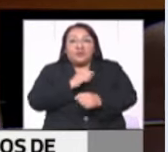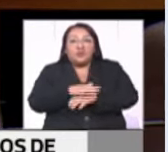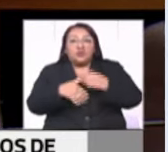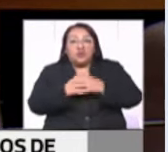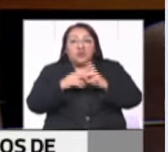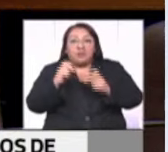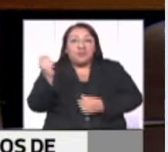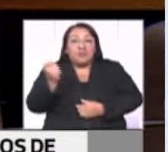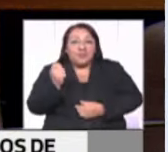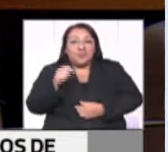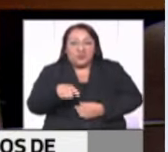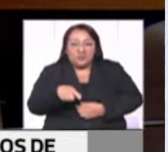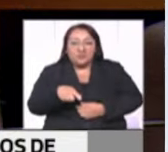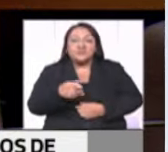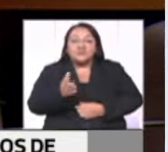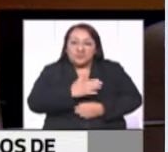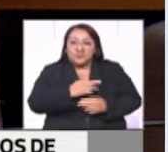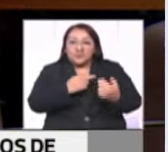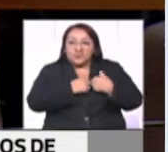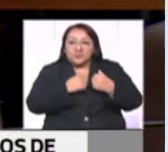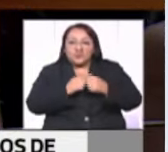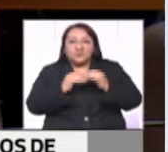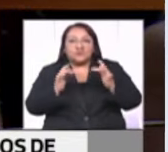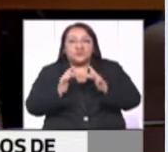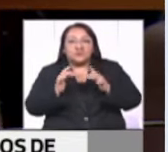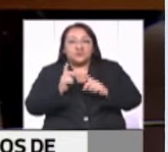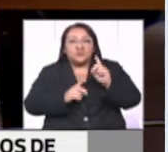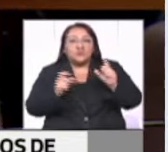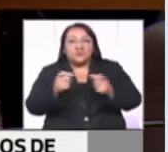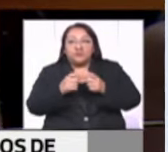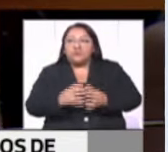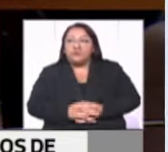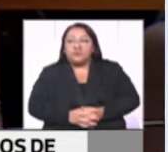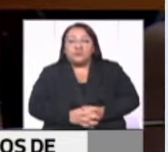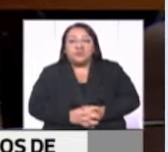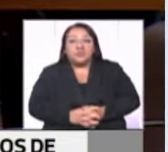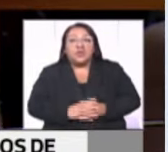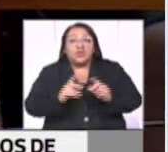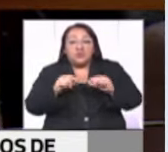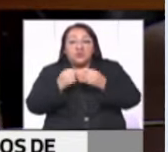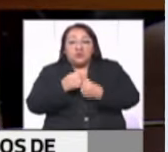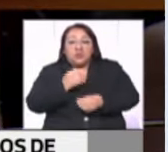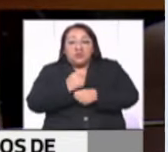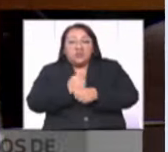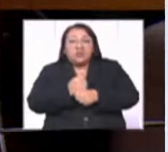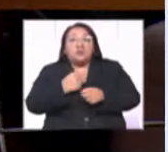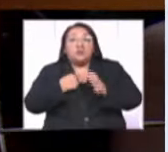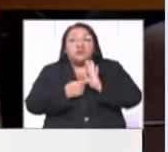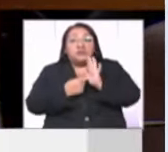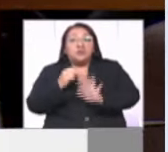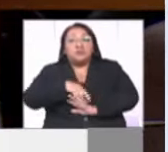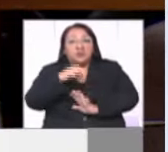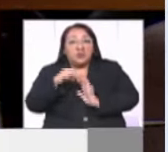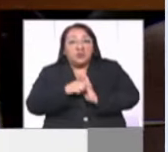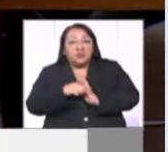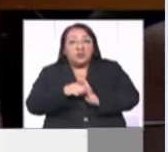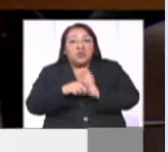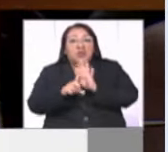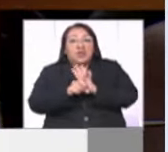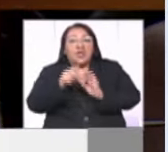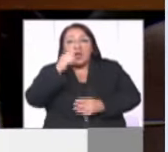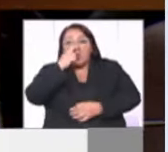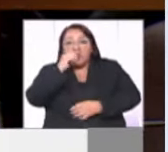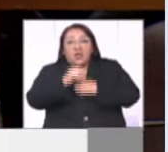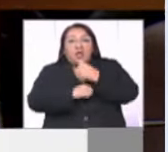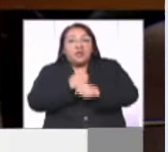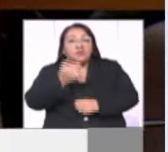sistema de pensiones, que yo estaba encargado de coordinar junto con algunos congresistas. Este grupo de trabajo presentó su proyecto de ley en junio